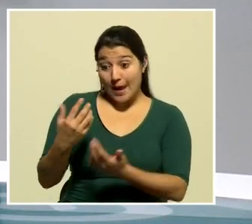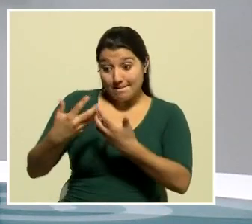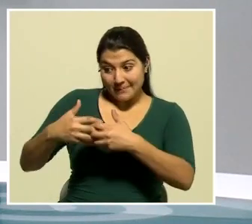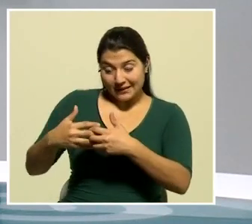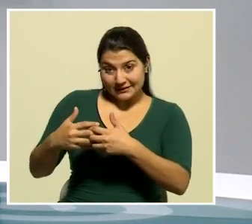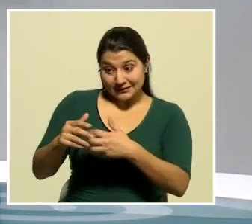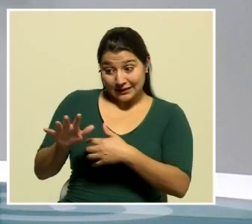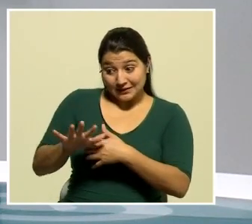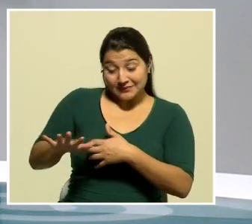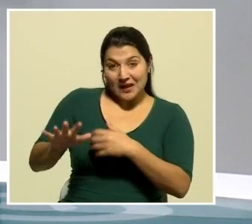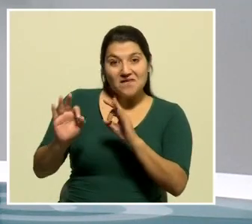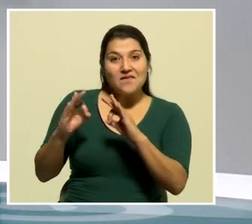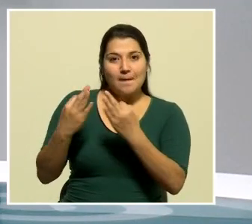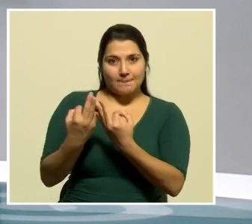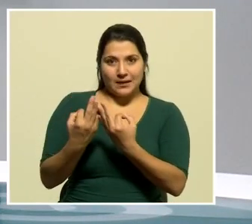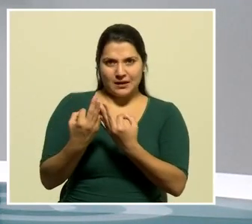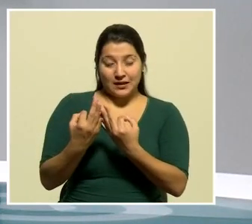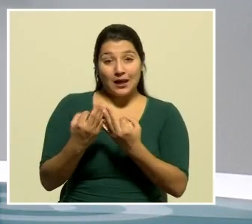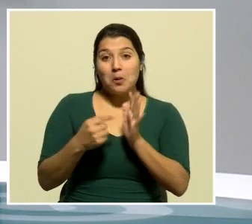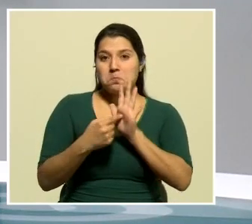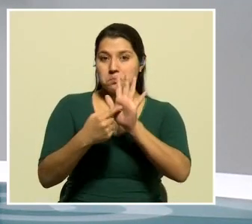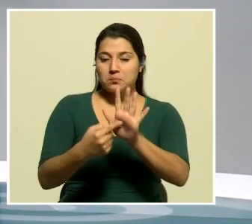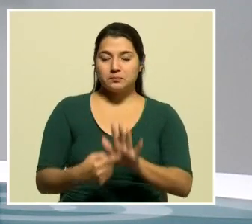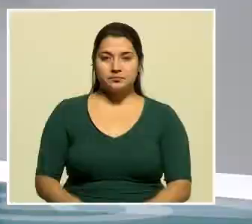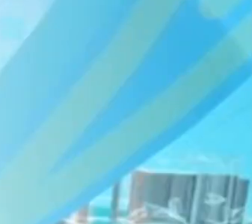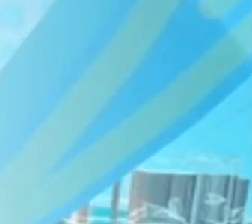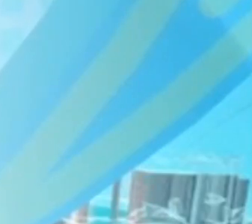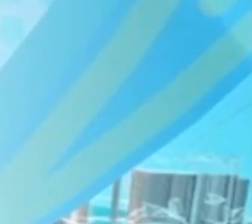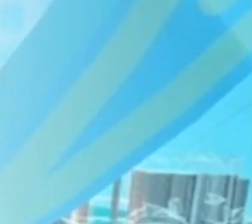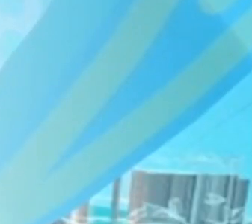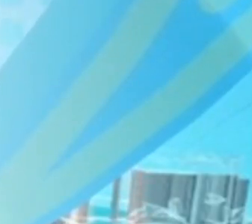presentamos en el Mercadito Virtual.